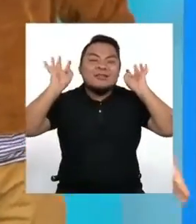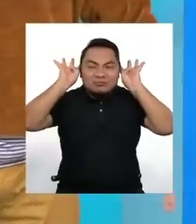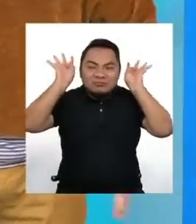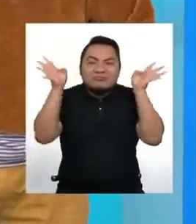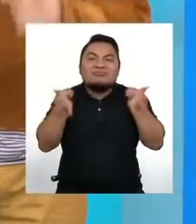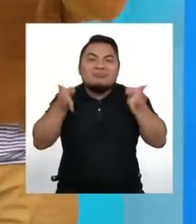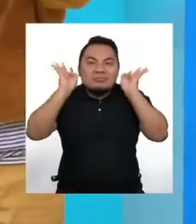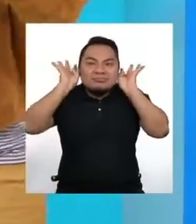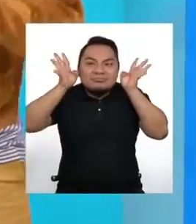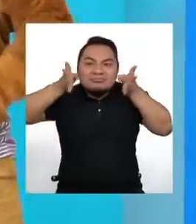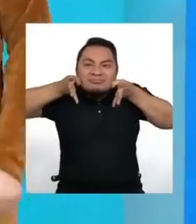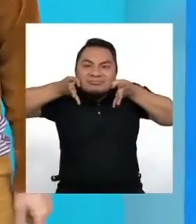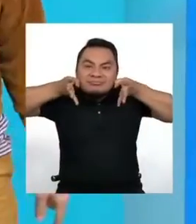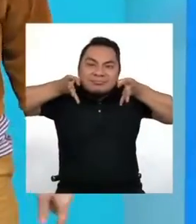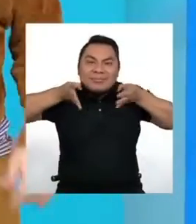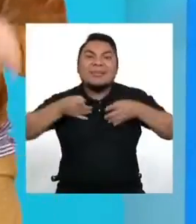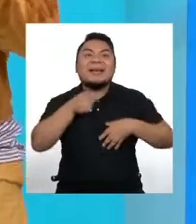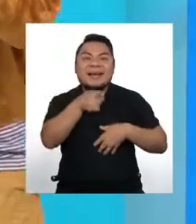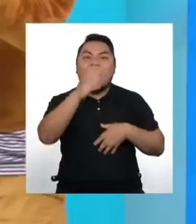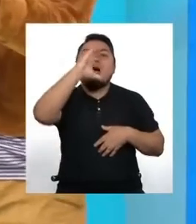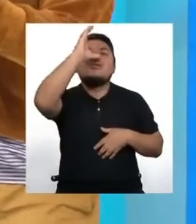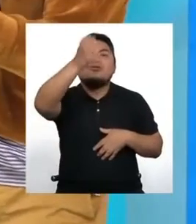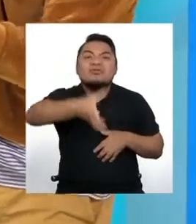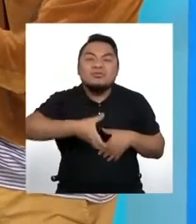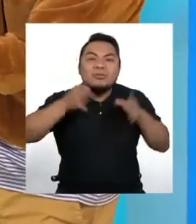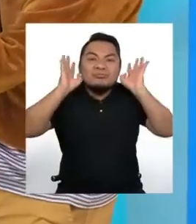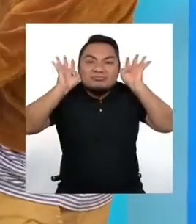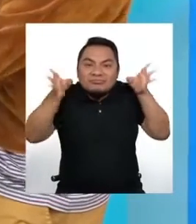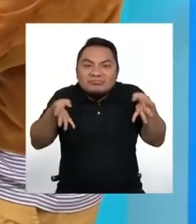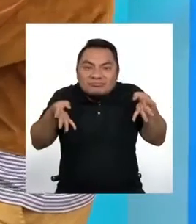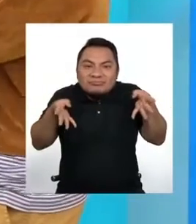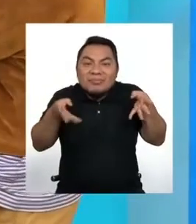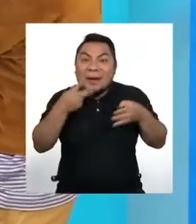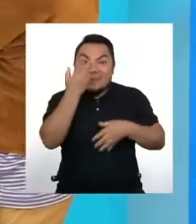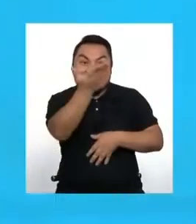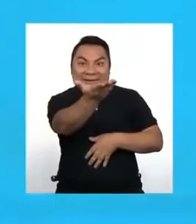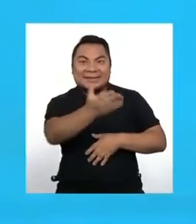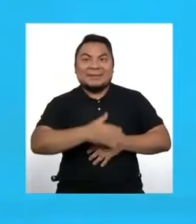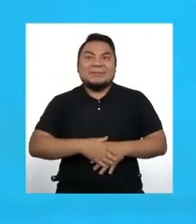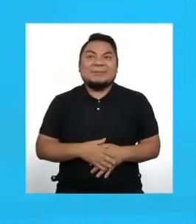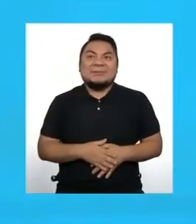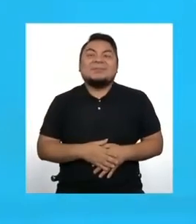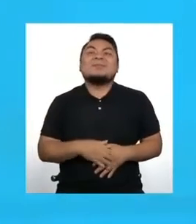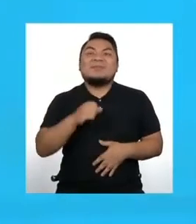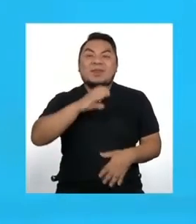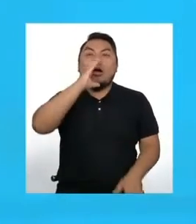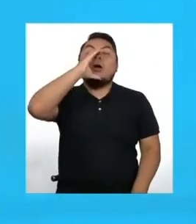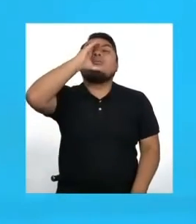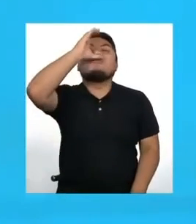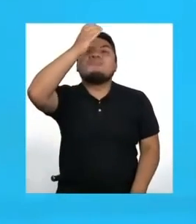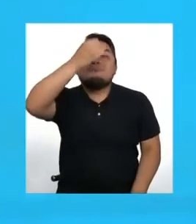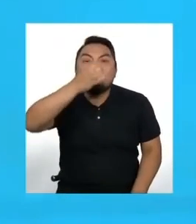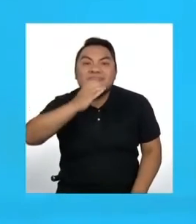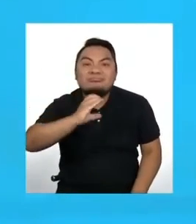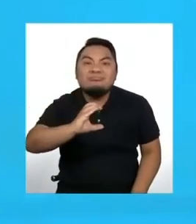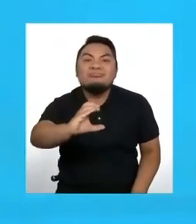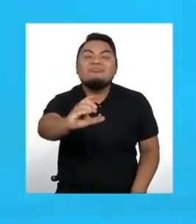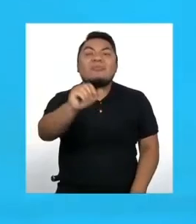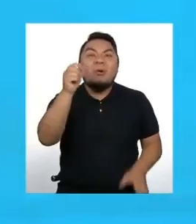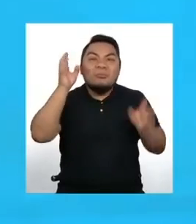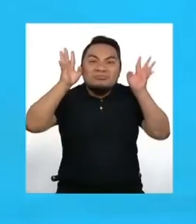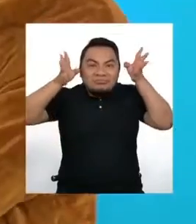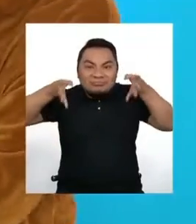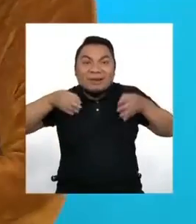puede tener resto auditivo y visual. Realicen las actividades en un lugar sin ruido y usa